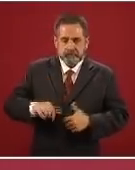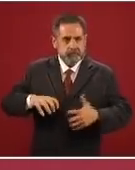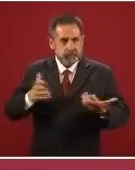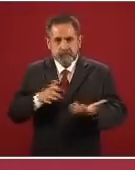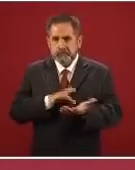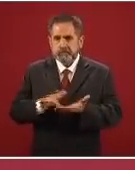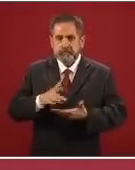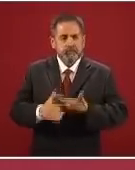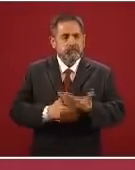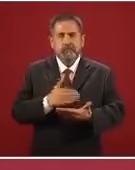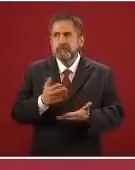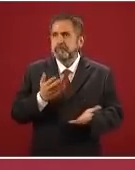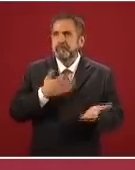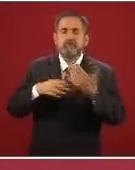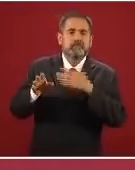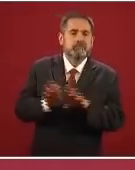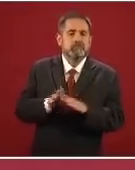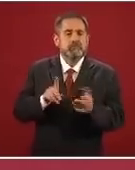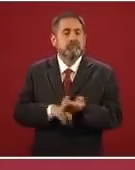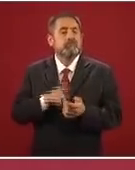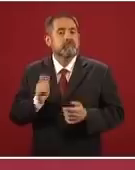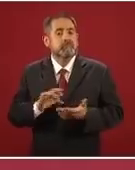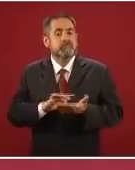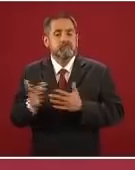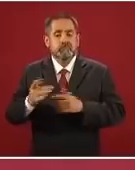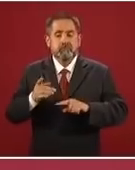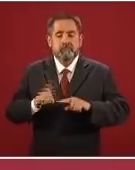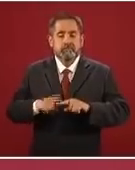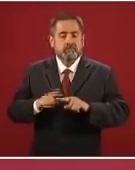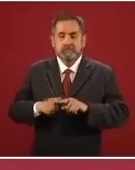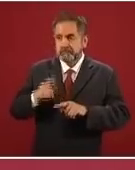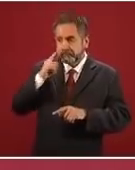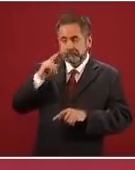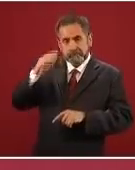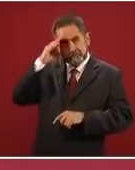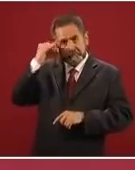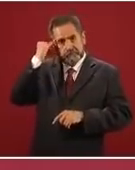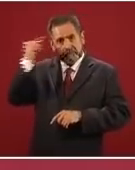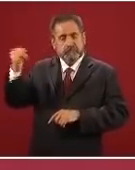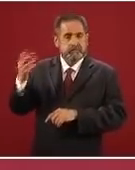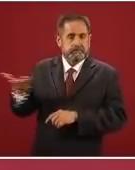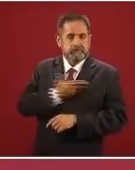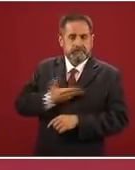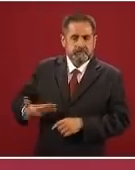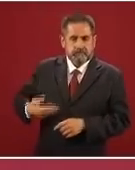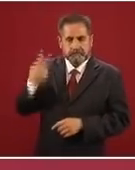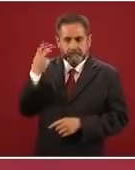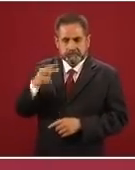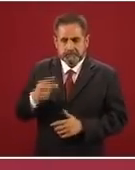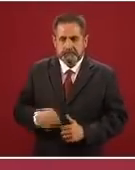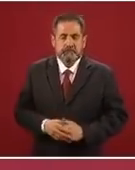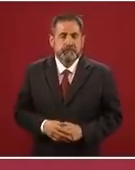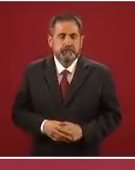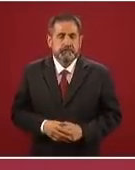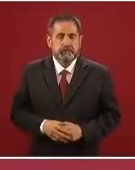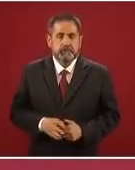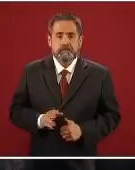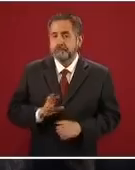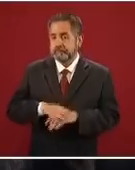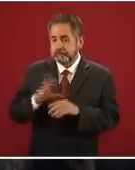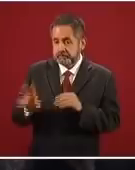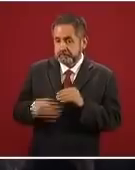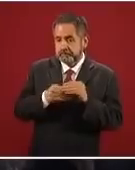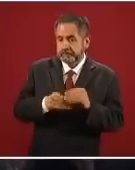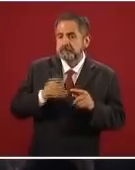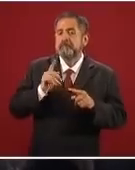de desarrollo social y esto es gracias a la visión del señor presidente de la República. Adicional a estos